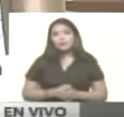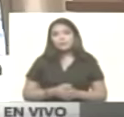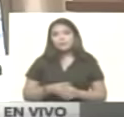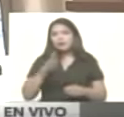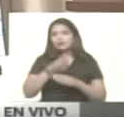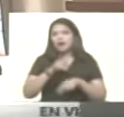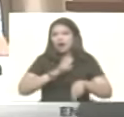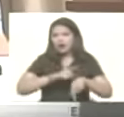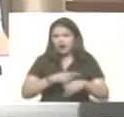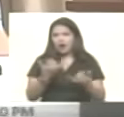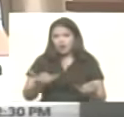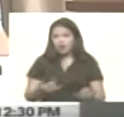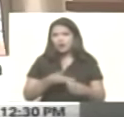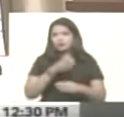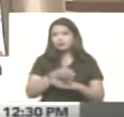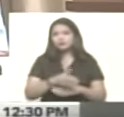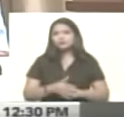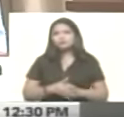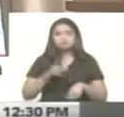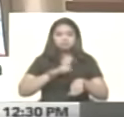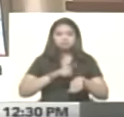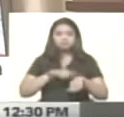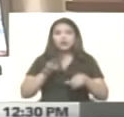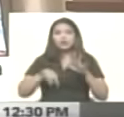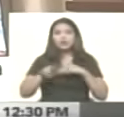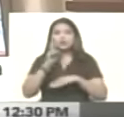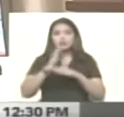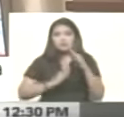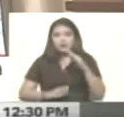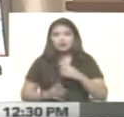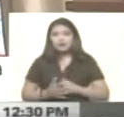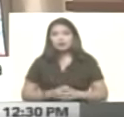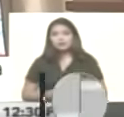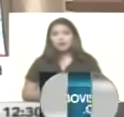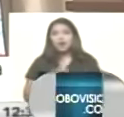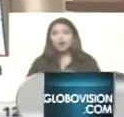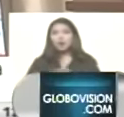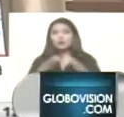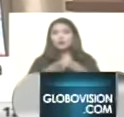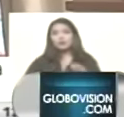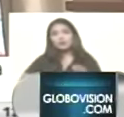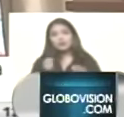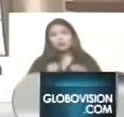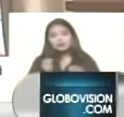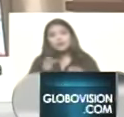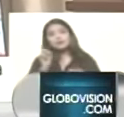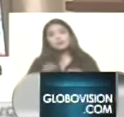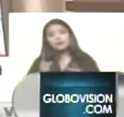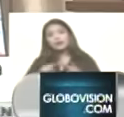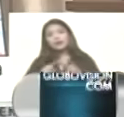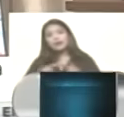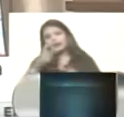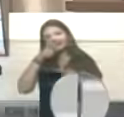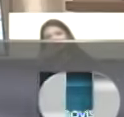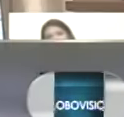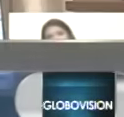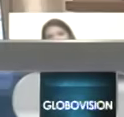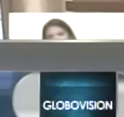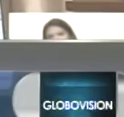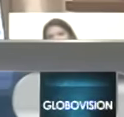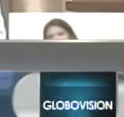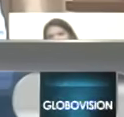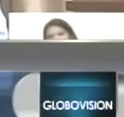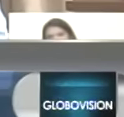sitio a esta hora, siendo las 12:30, comisiones del SEBIN y, por supuesto, de la Seguridad Interna de